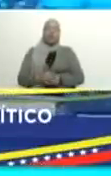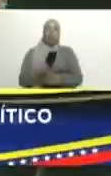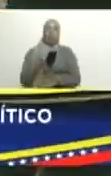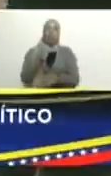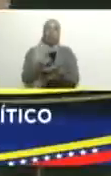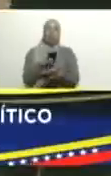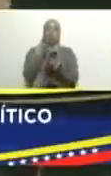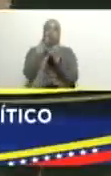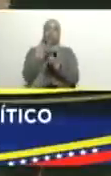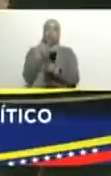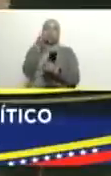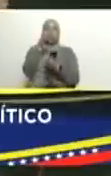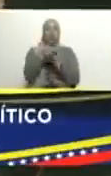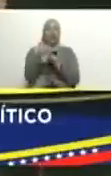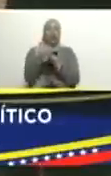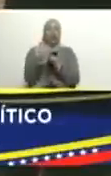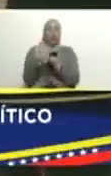del municipio Páez,